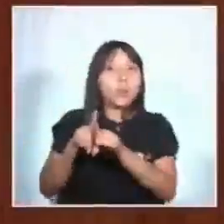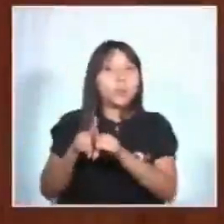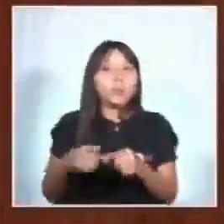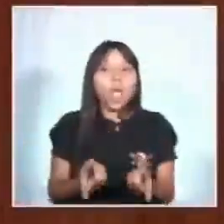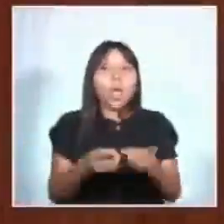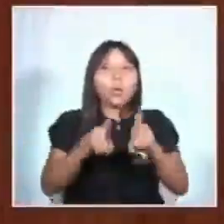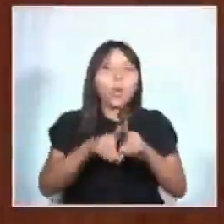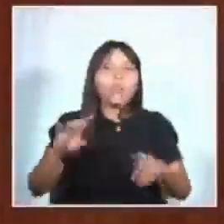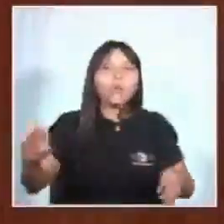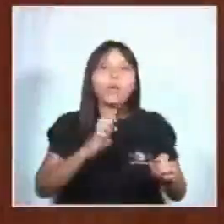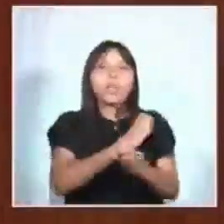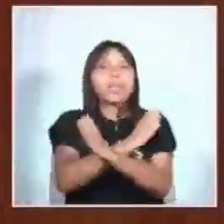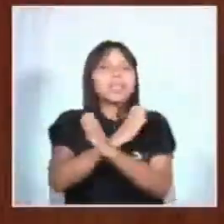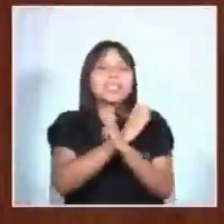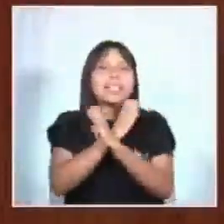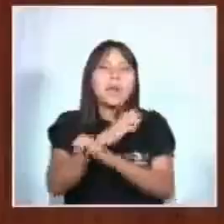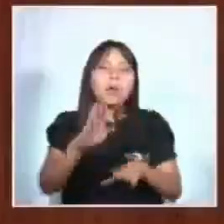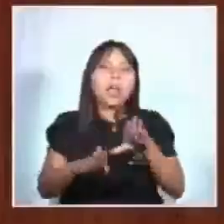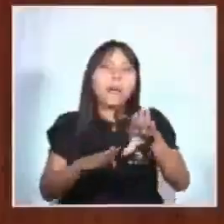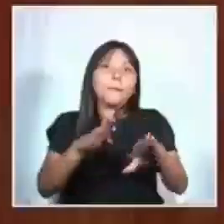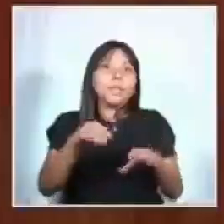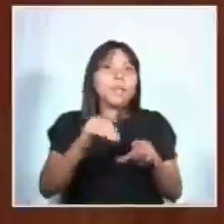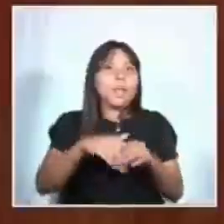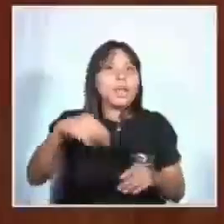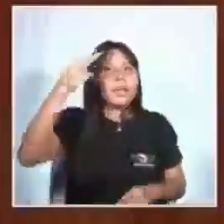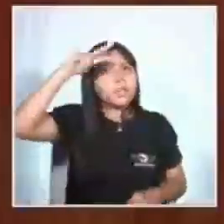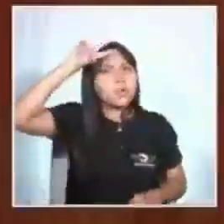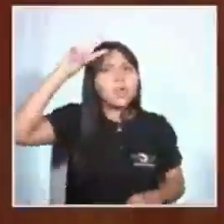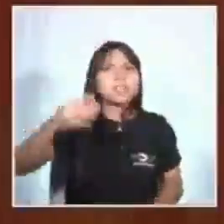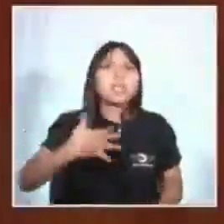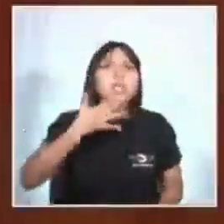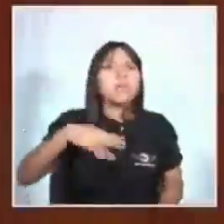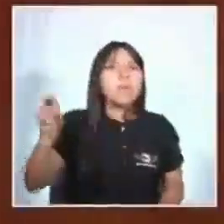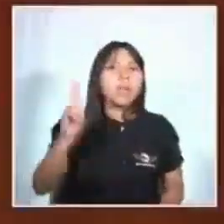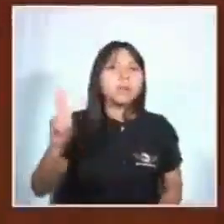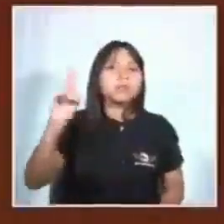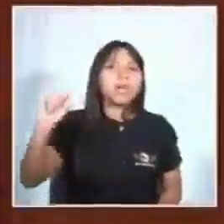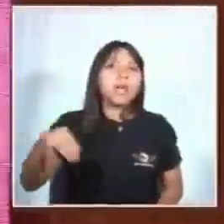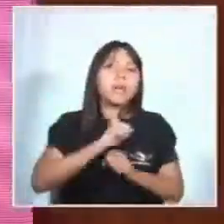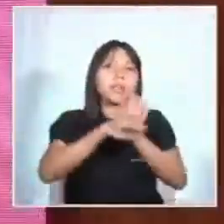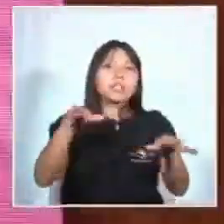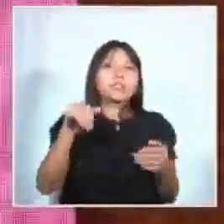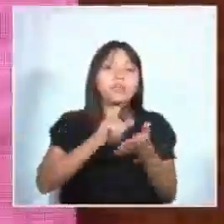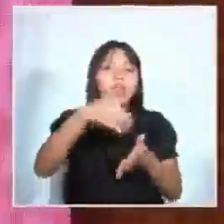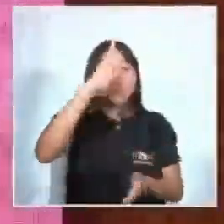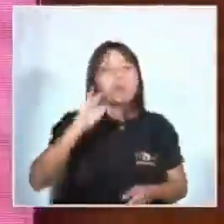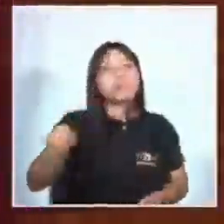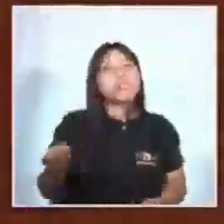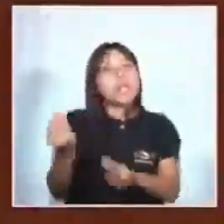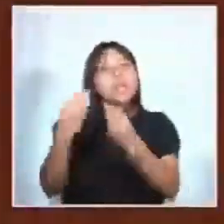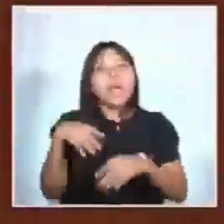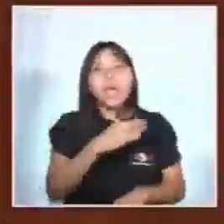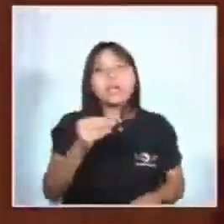Cuando el esclavo camina en ignorancia, mal usa las bendiciones que Dios le da. Y no tiene